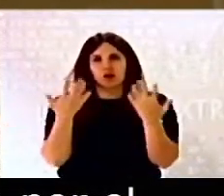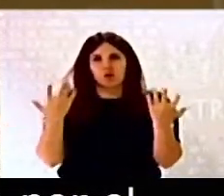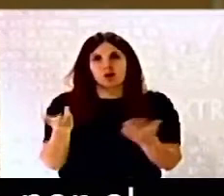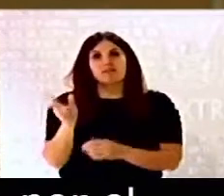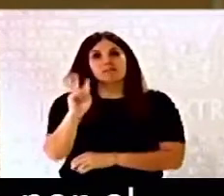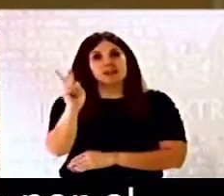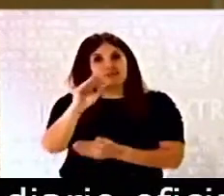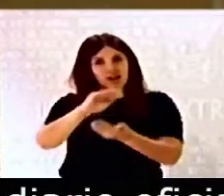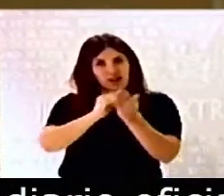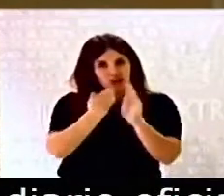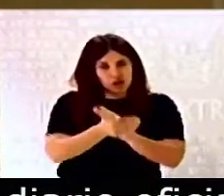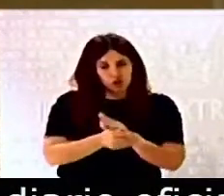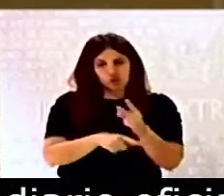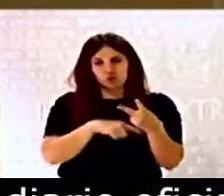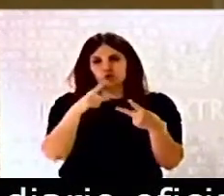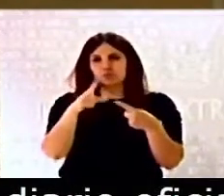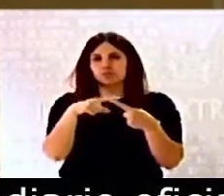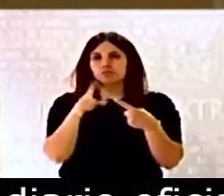Villafranca de los Barros,